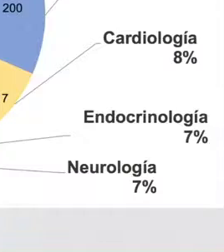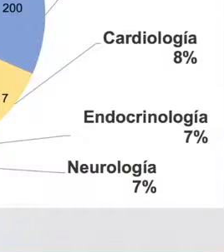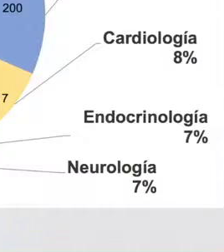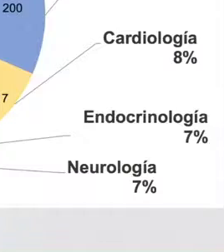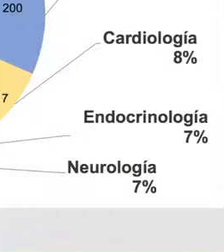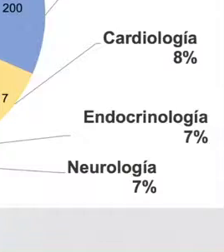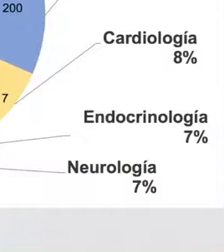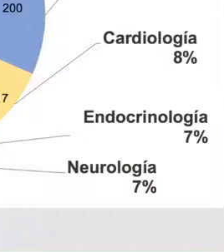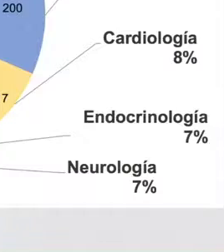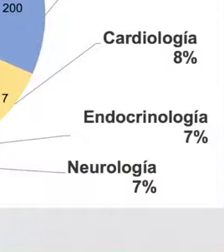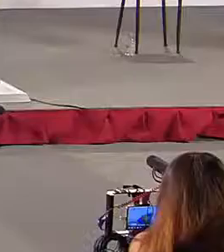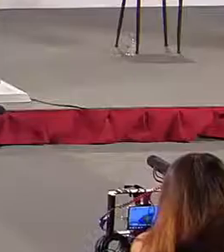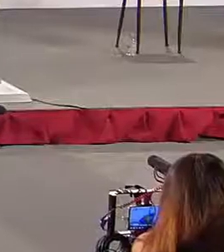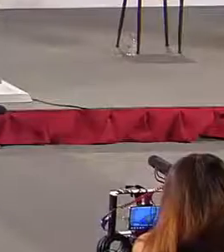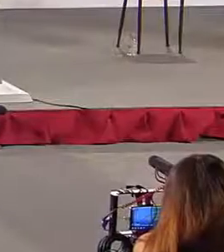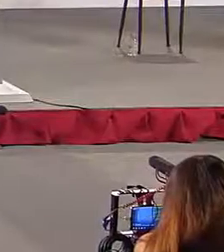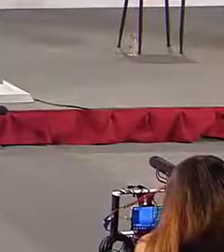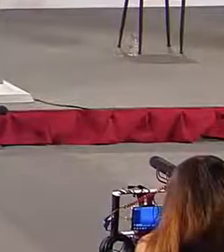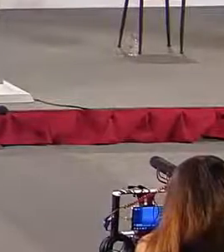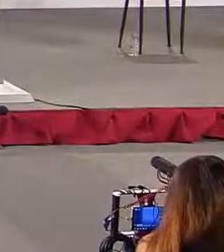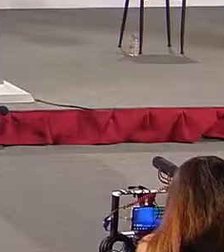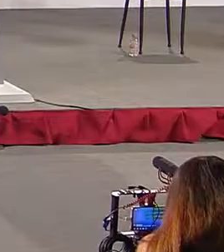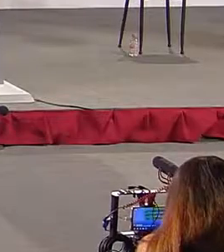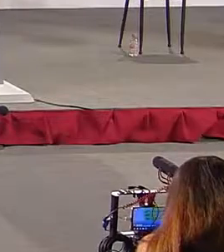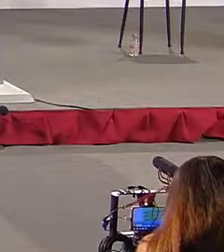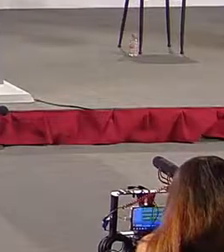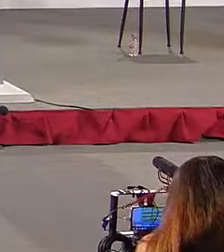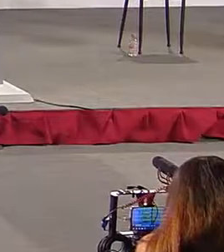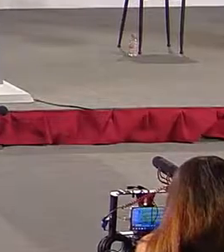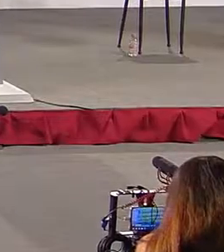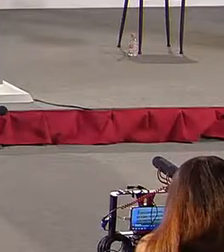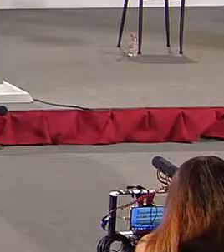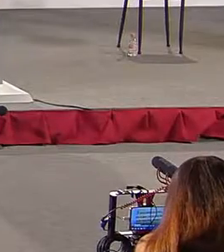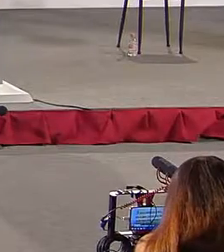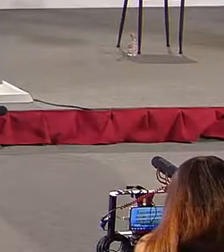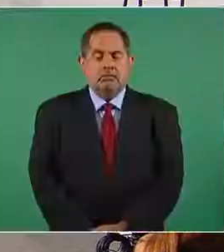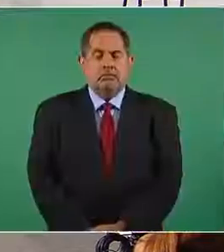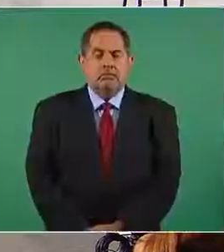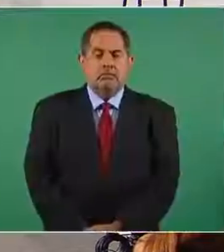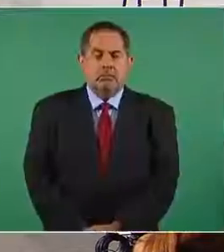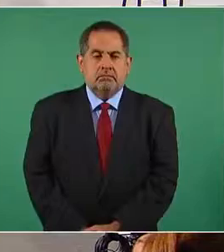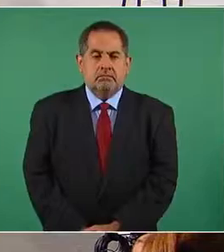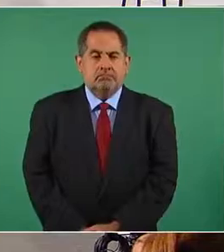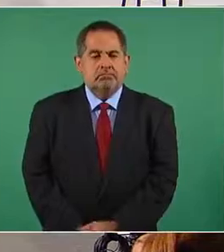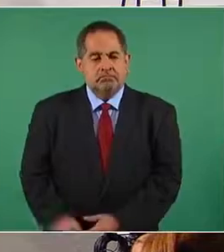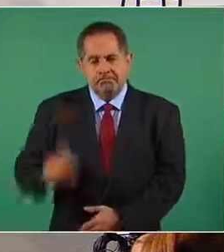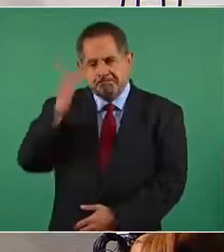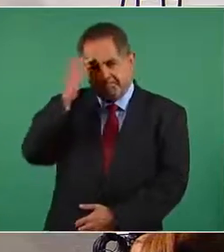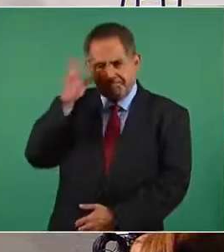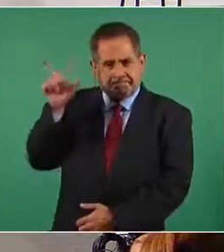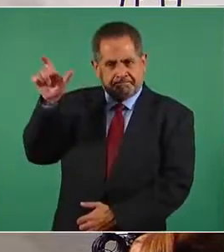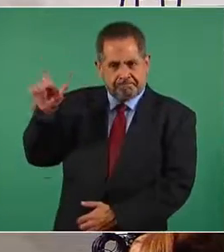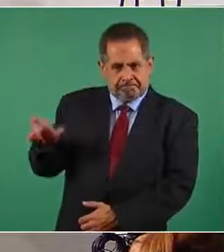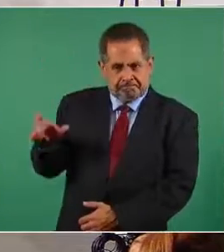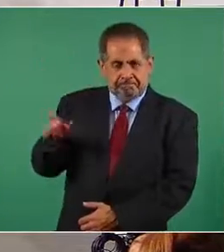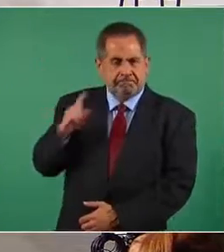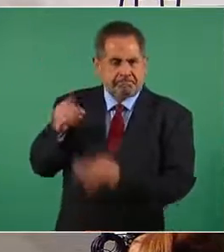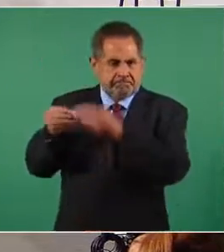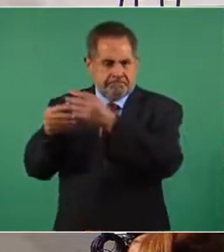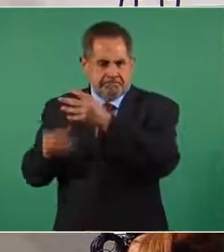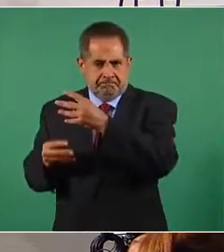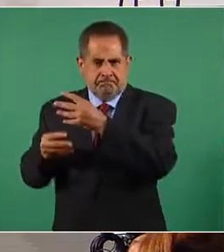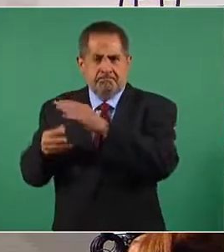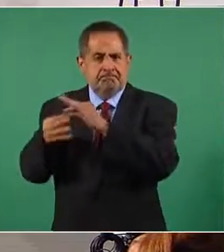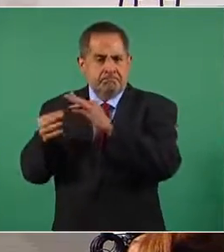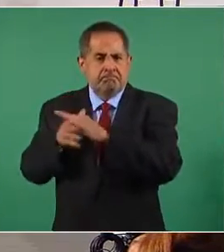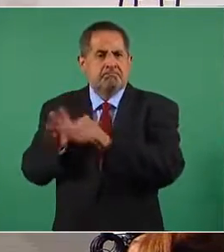la siguiente tabla, que ya es familiar para ustedes también, del lado izquierdo se presentan en la primera columna